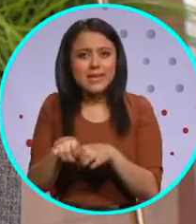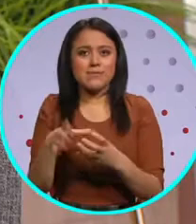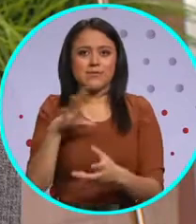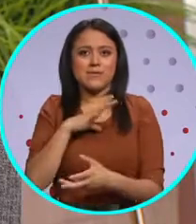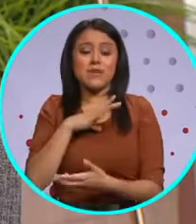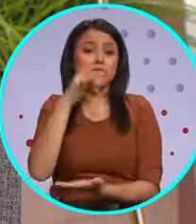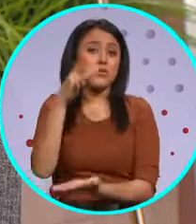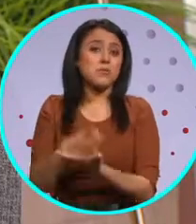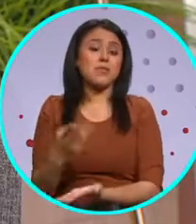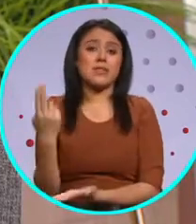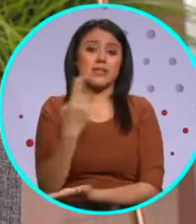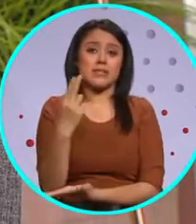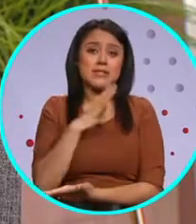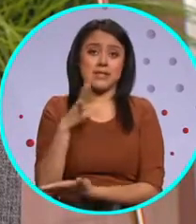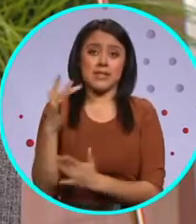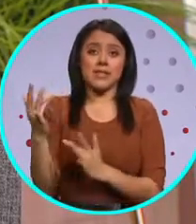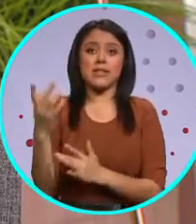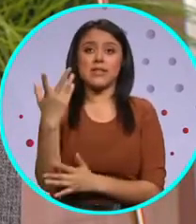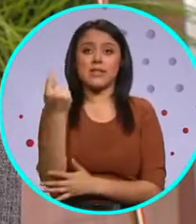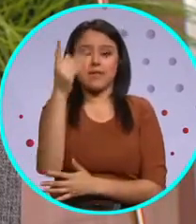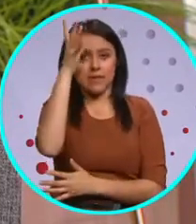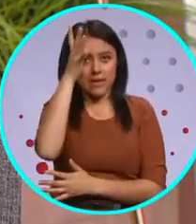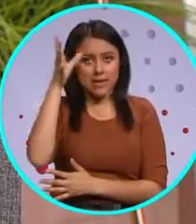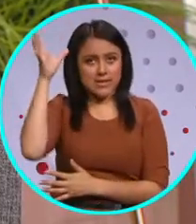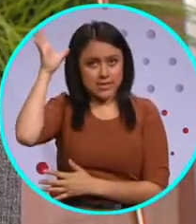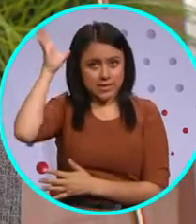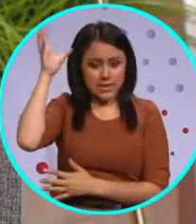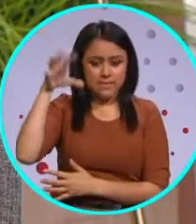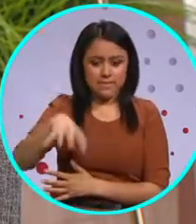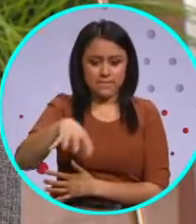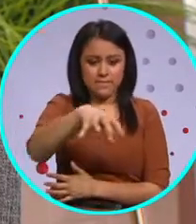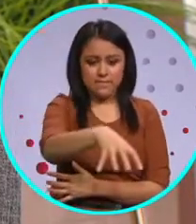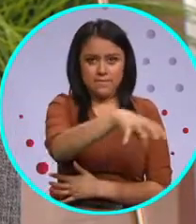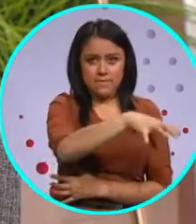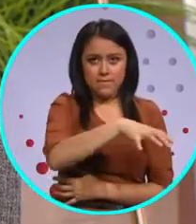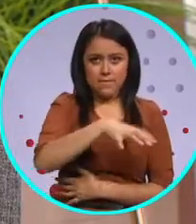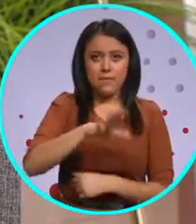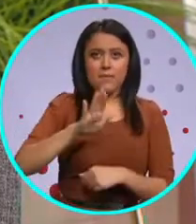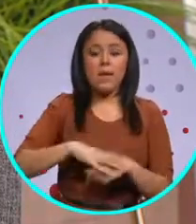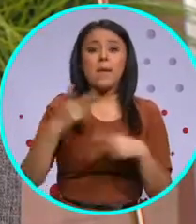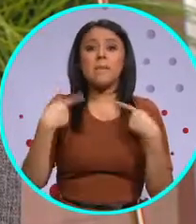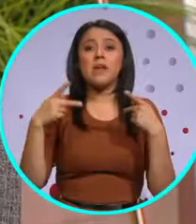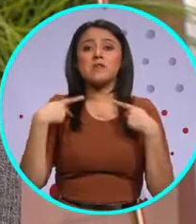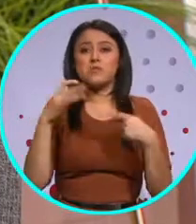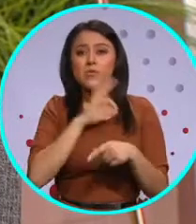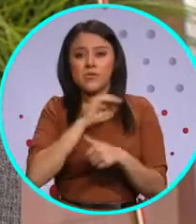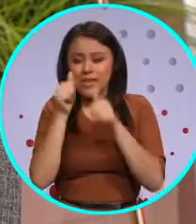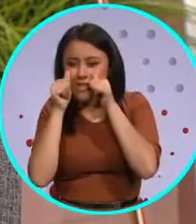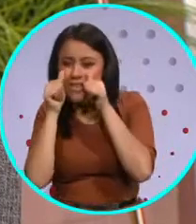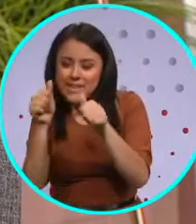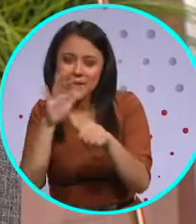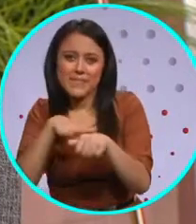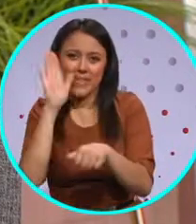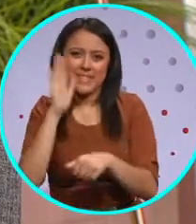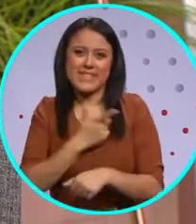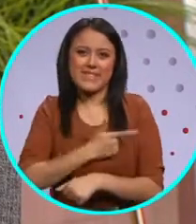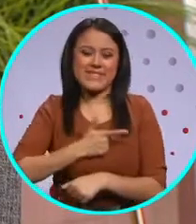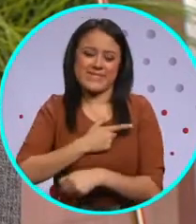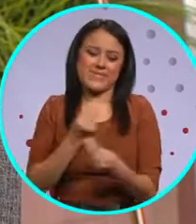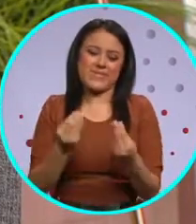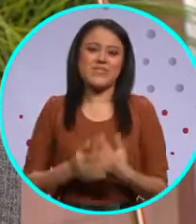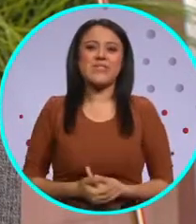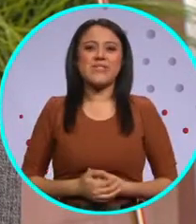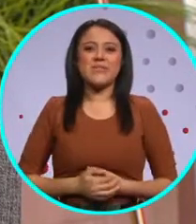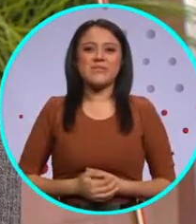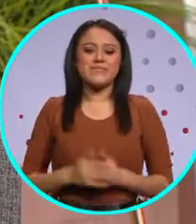único que tienen que hacer es acudir a tvazteca local donde hay parte de nuestro equipo está recibiendo lo con muchísimo gusto y ahora regresamos